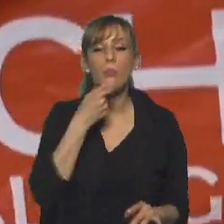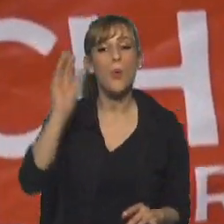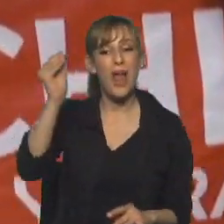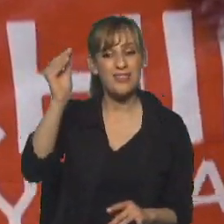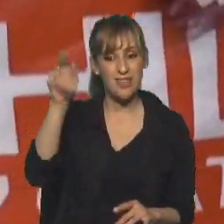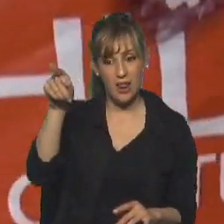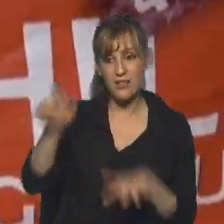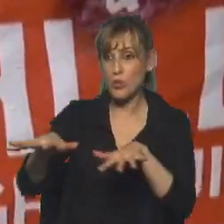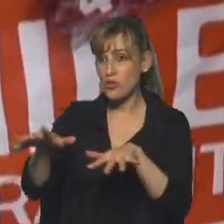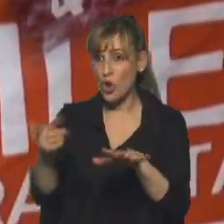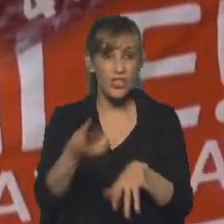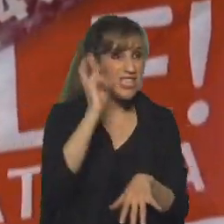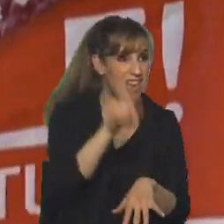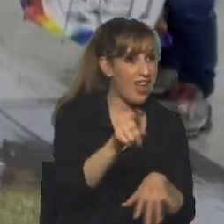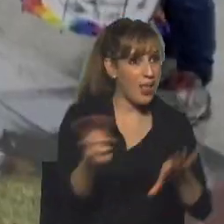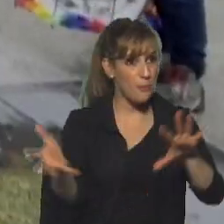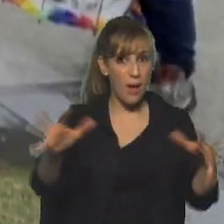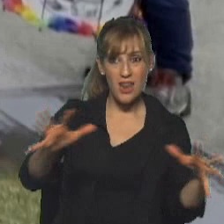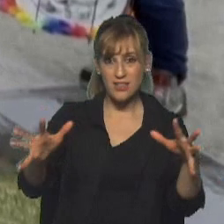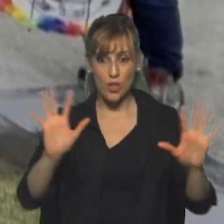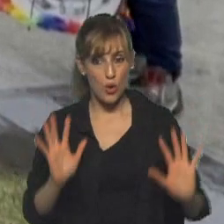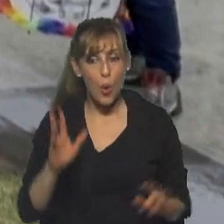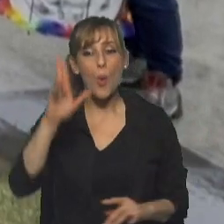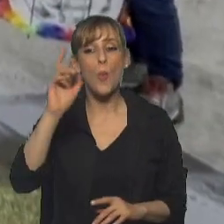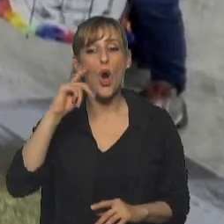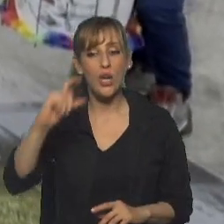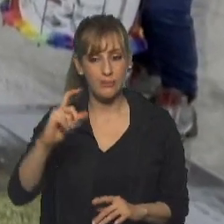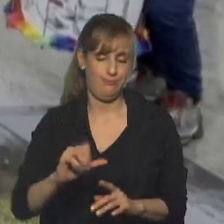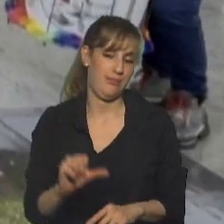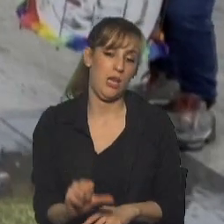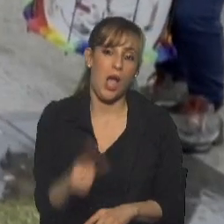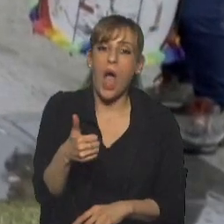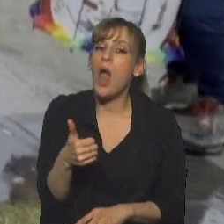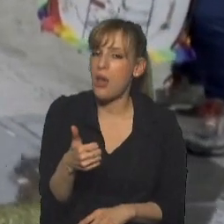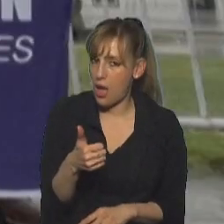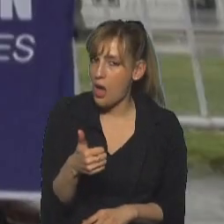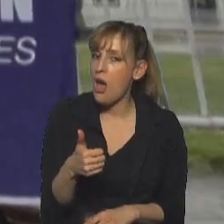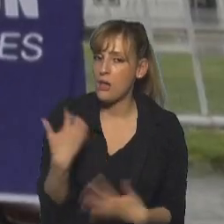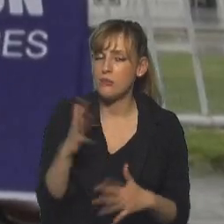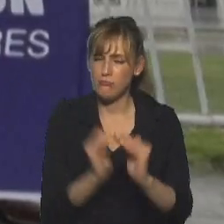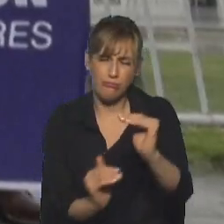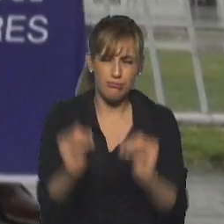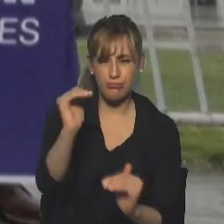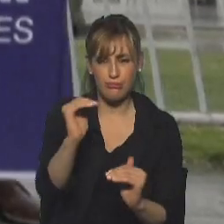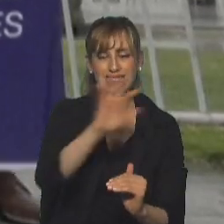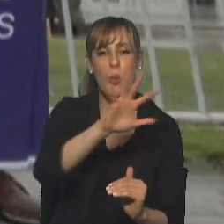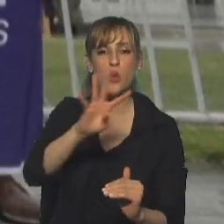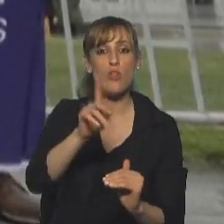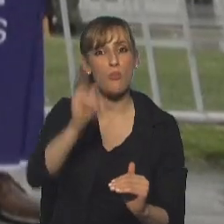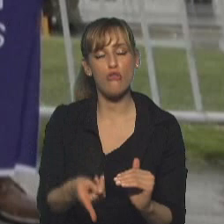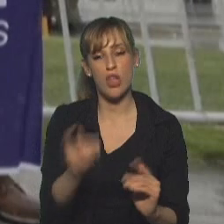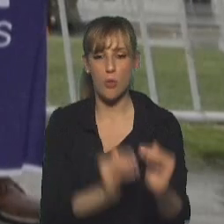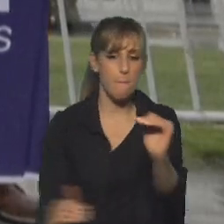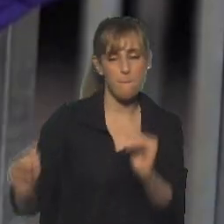en Chile, ¿no? Gabriel gana con un porcentaje tremendamente importante, más del 54% de los votos, pero en el Congreso se